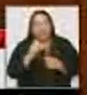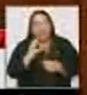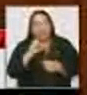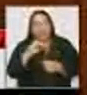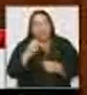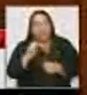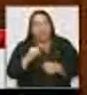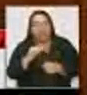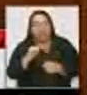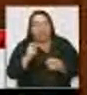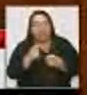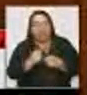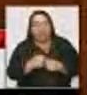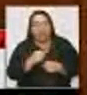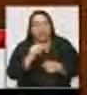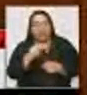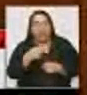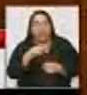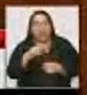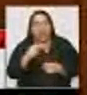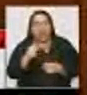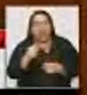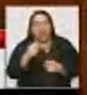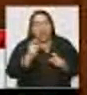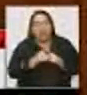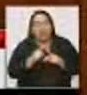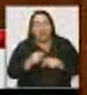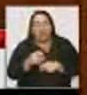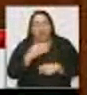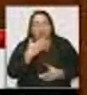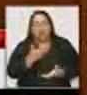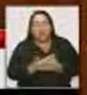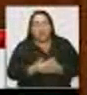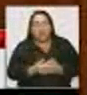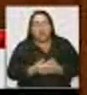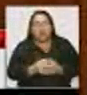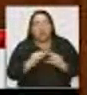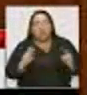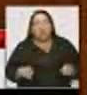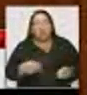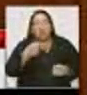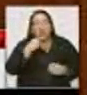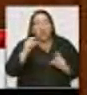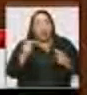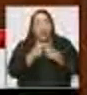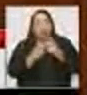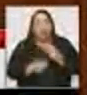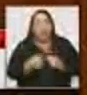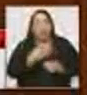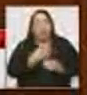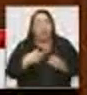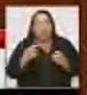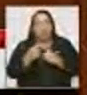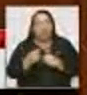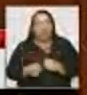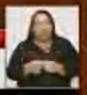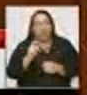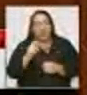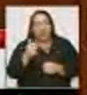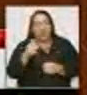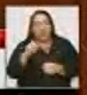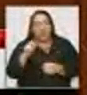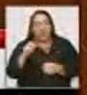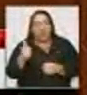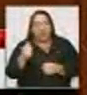congresista Cecilia Chacón y la congresista Indira Wilca. Asimismo, agradecemos a la Mesa de Mujeres Parlamentarias, presidida por la congresista